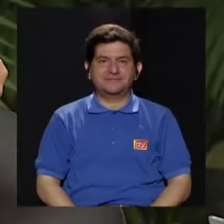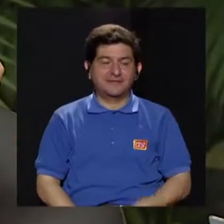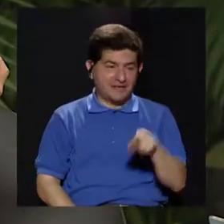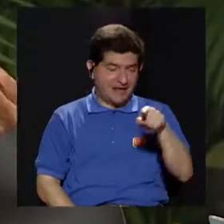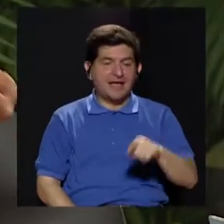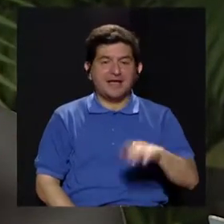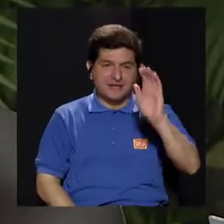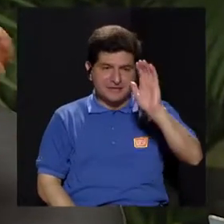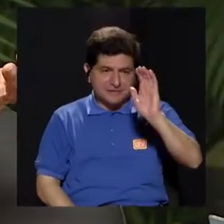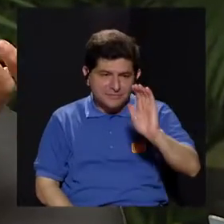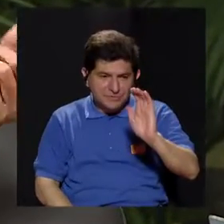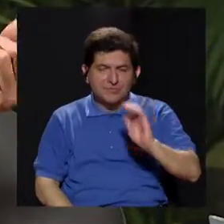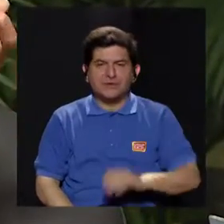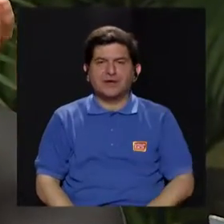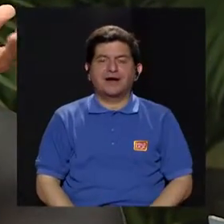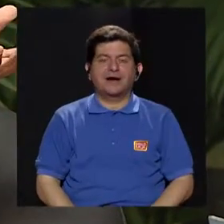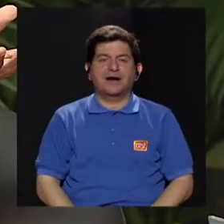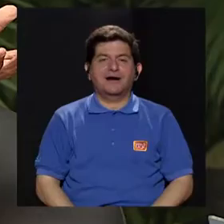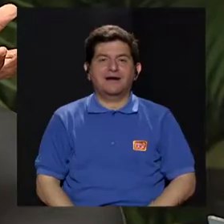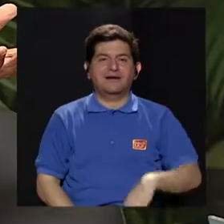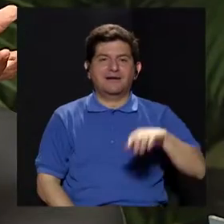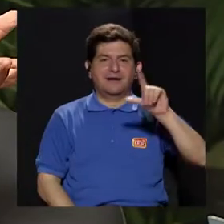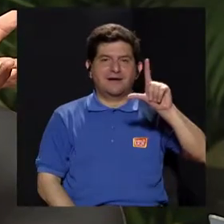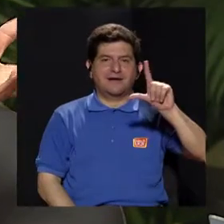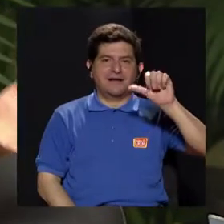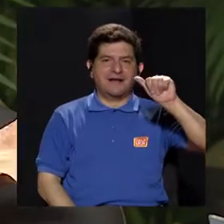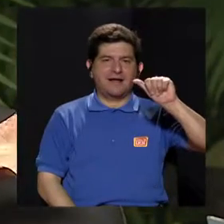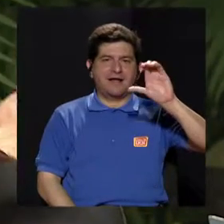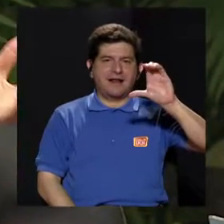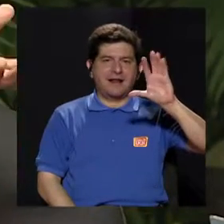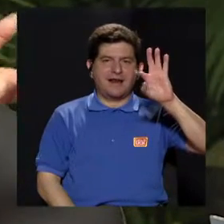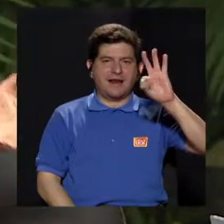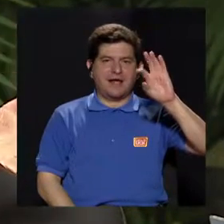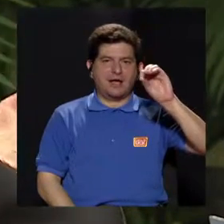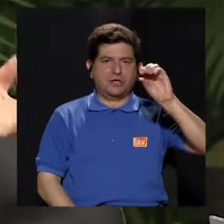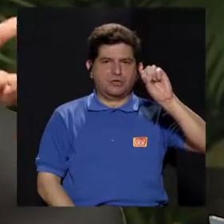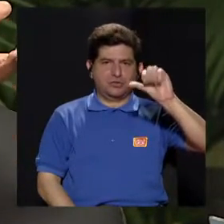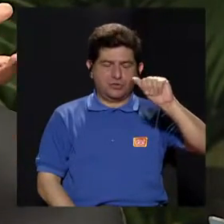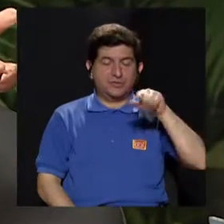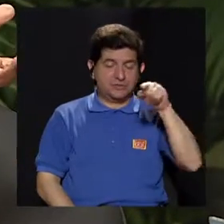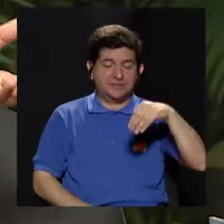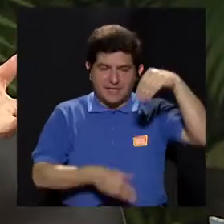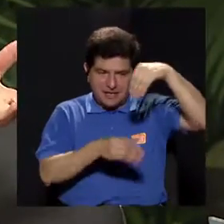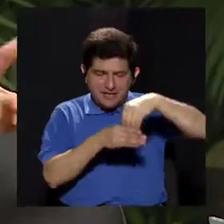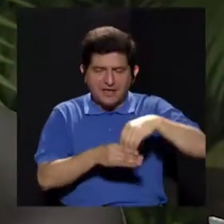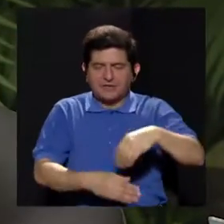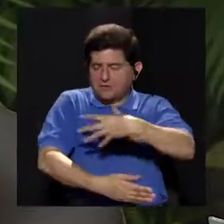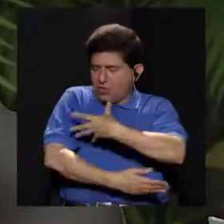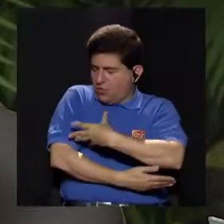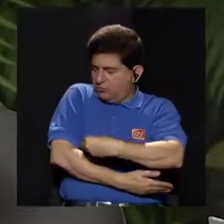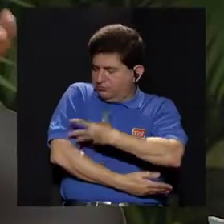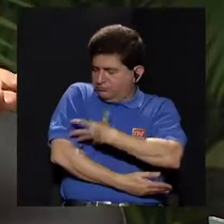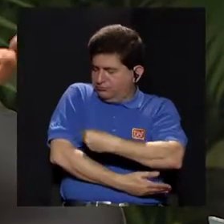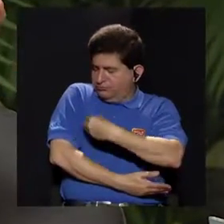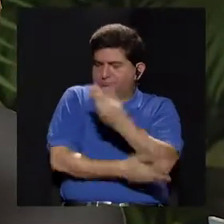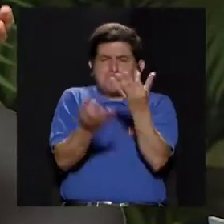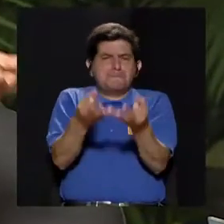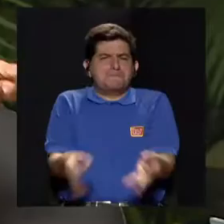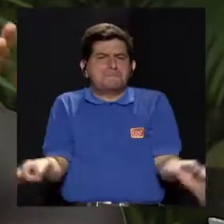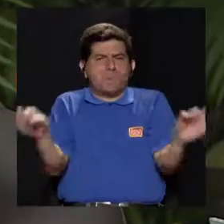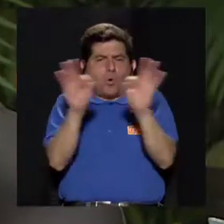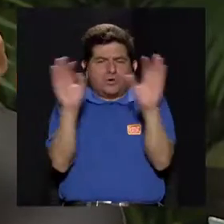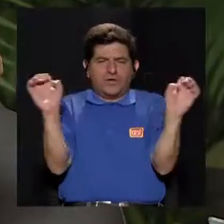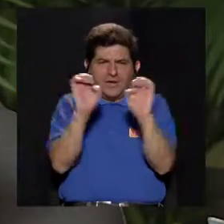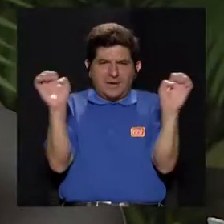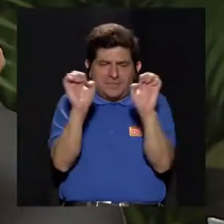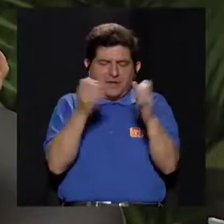para el neonato, para el bebé, es la lactosa. La lactosa está en la leche materna como una fuente importante